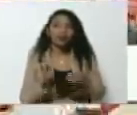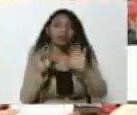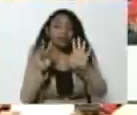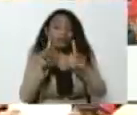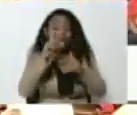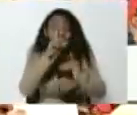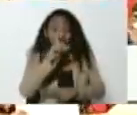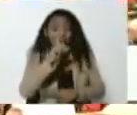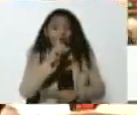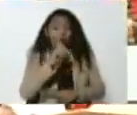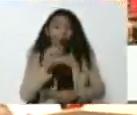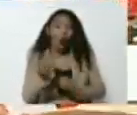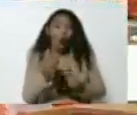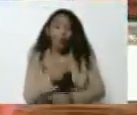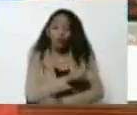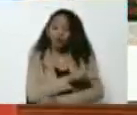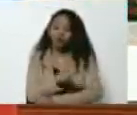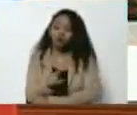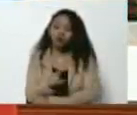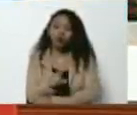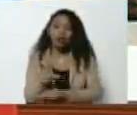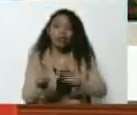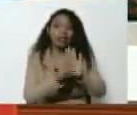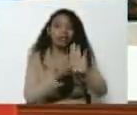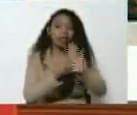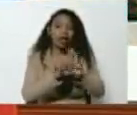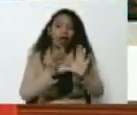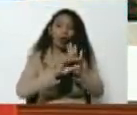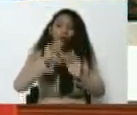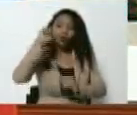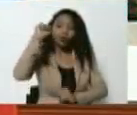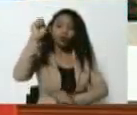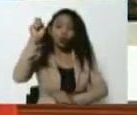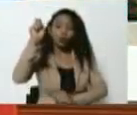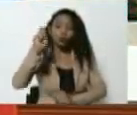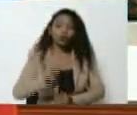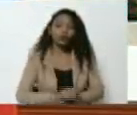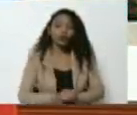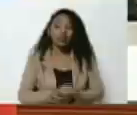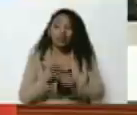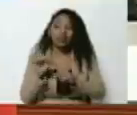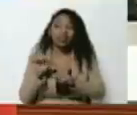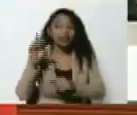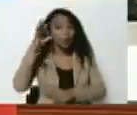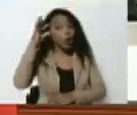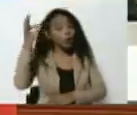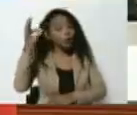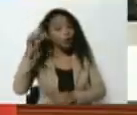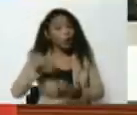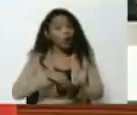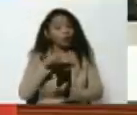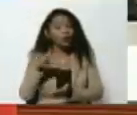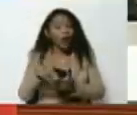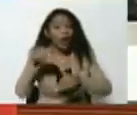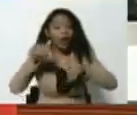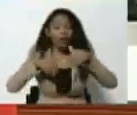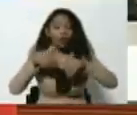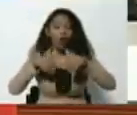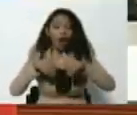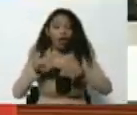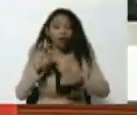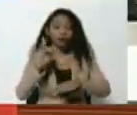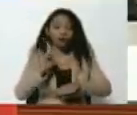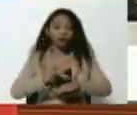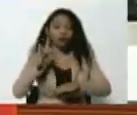7 años, como manda la ley y la Constitución. Y ese Consejo Nacional Electoral le